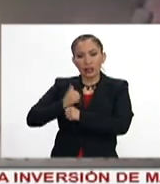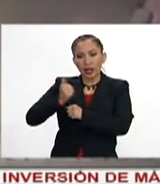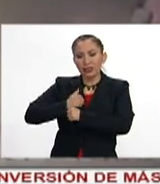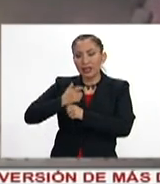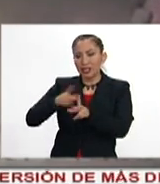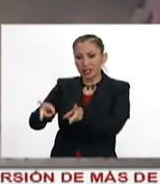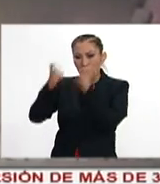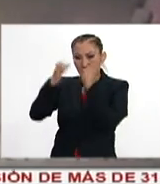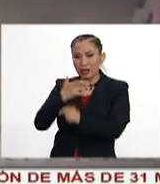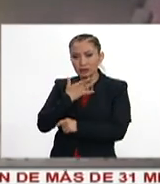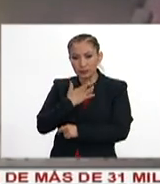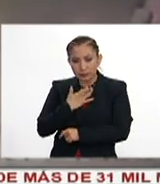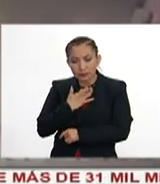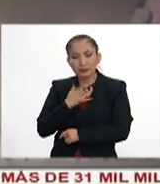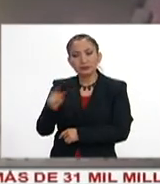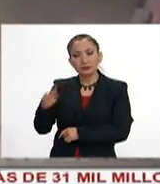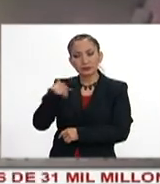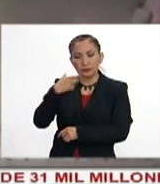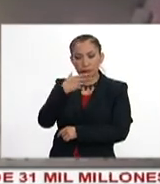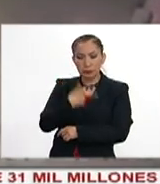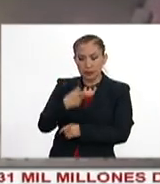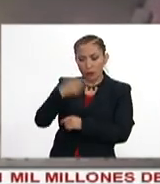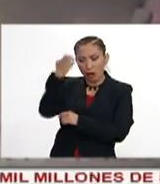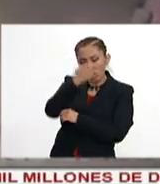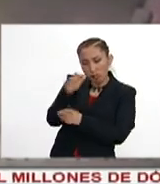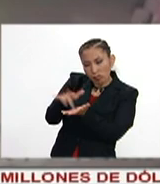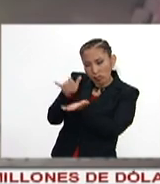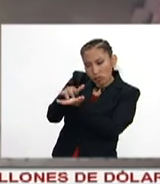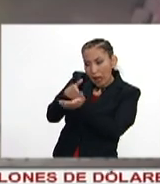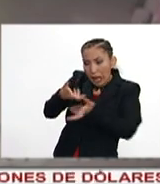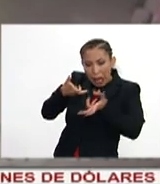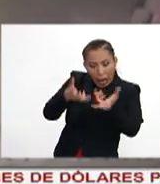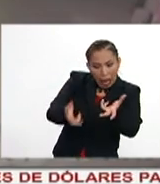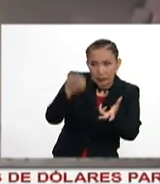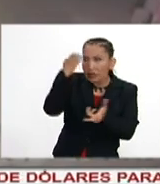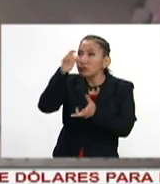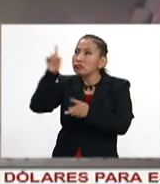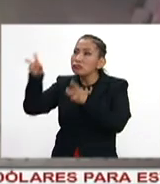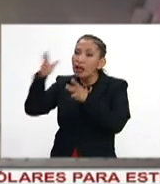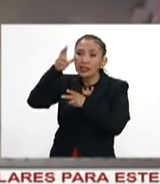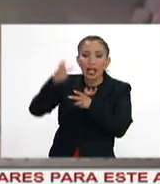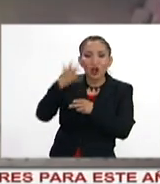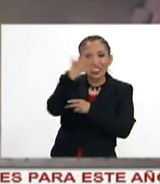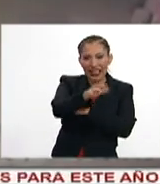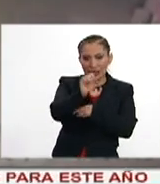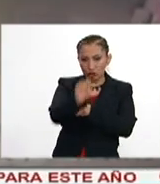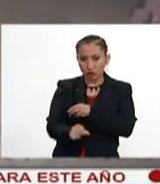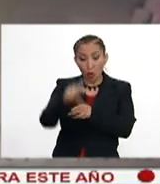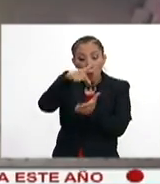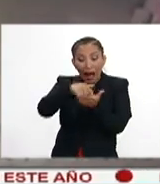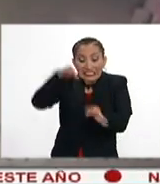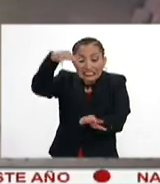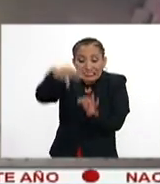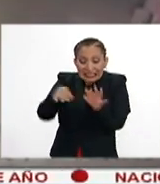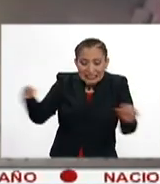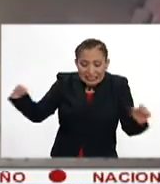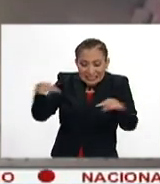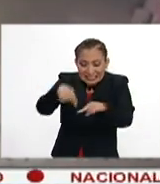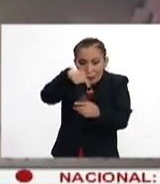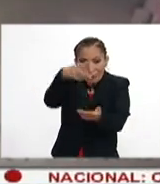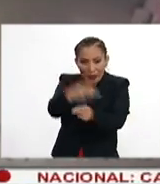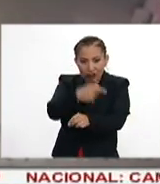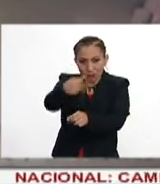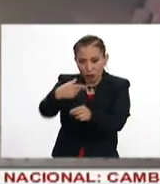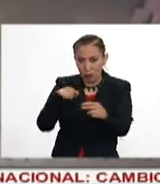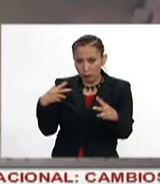y huachicoleros. Los peritos recabaron evidencia en las calles Hidalgo y 10 Sur, lugar donde